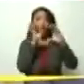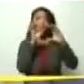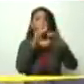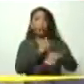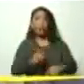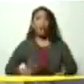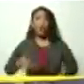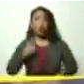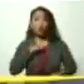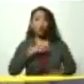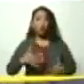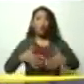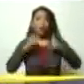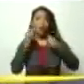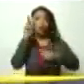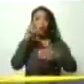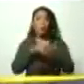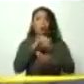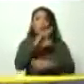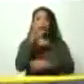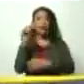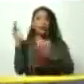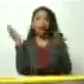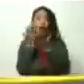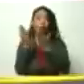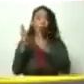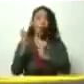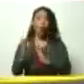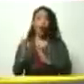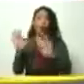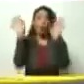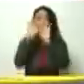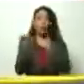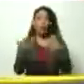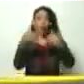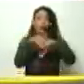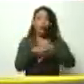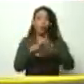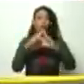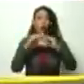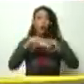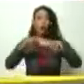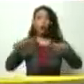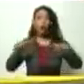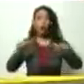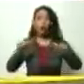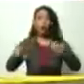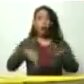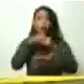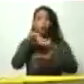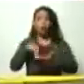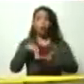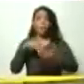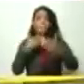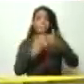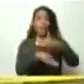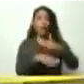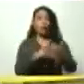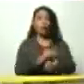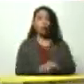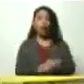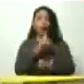vamos a recuperar 2.300 escuelas de manera integral en todo el territorio nacional vamos a